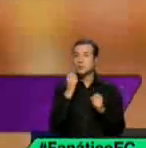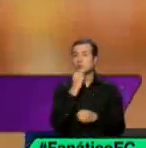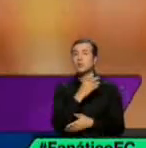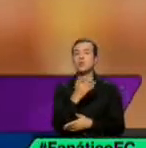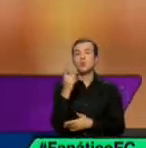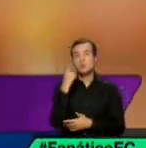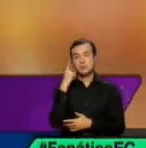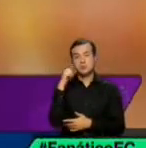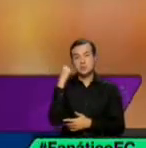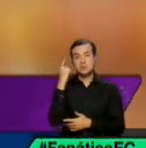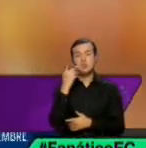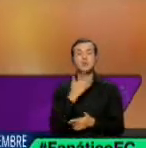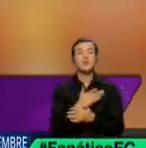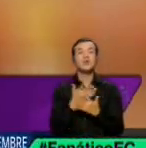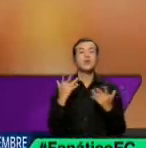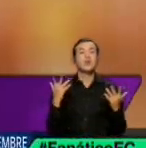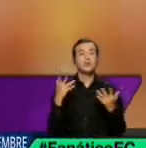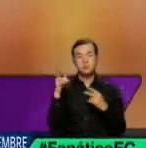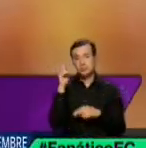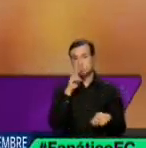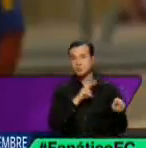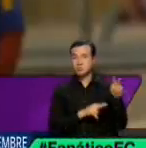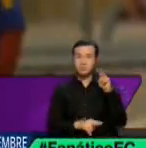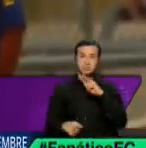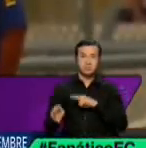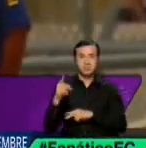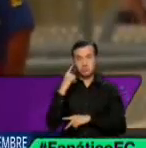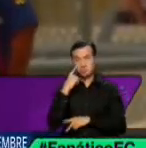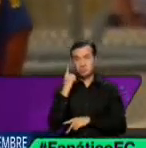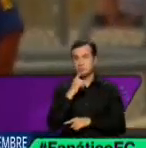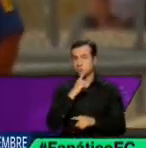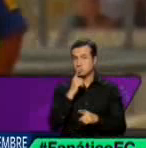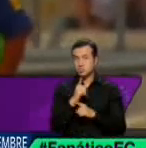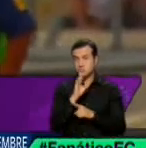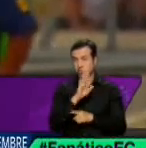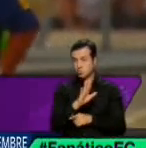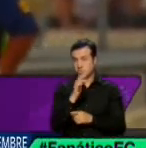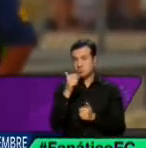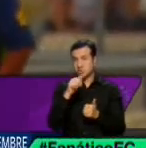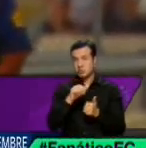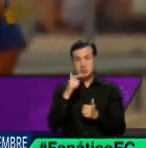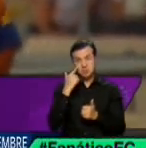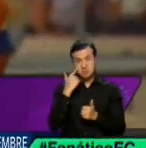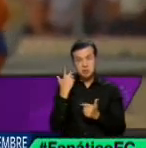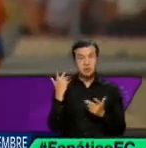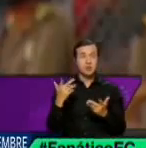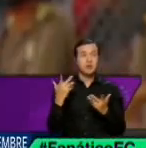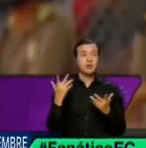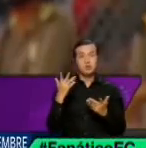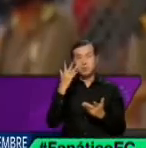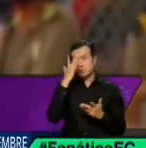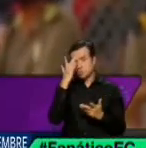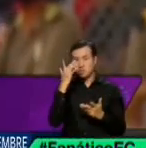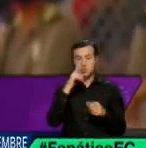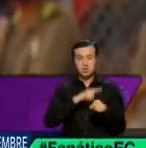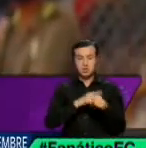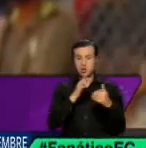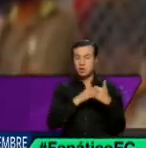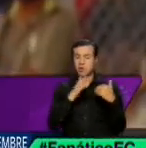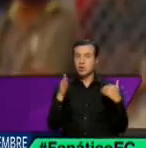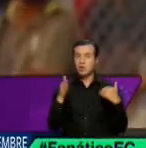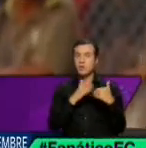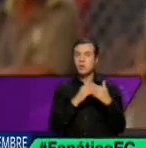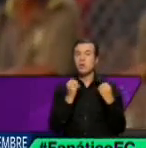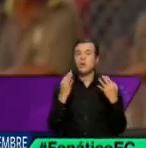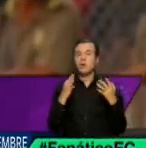tomarán las próximas horas para analizar si obviamente a ellos también les conviene cederlo por el lapso de